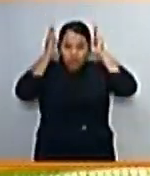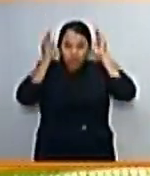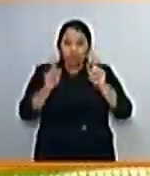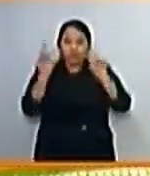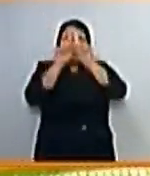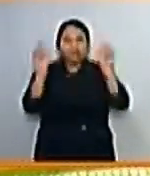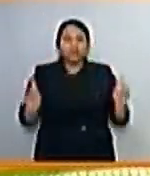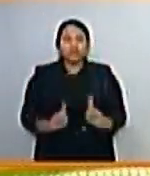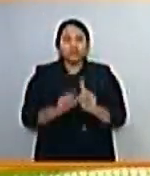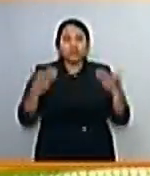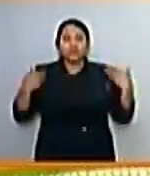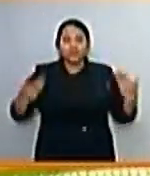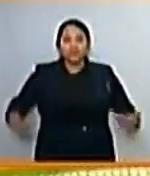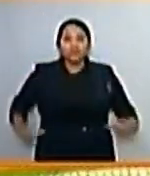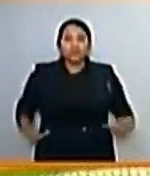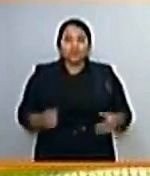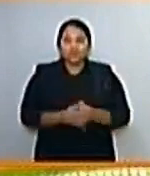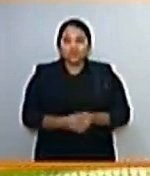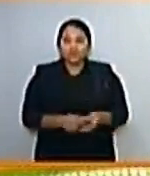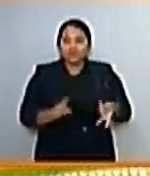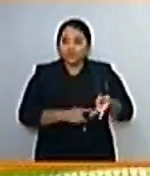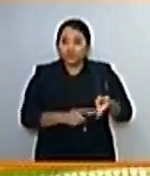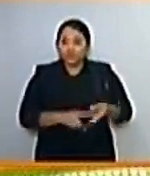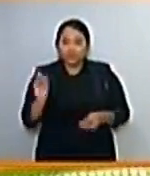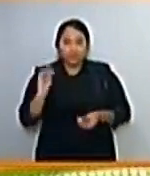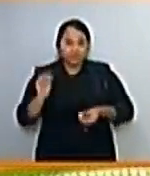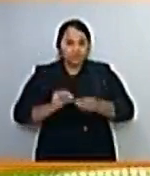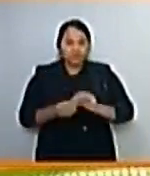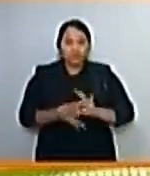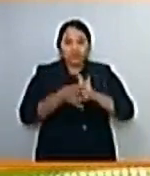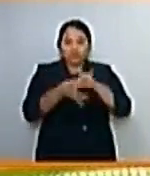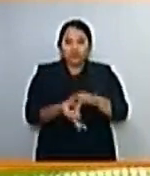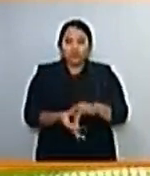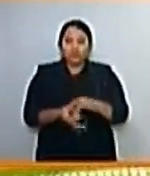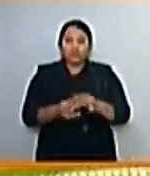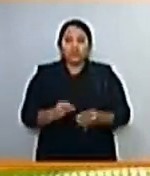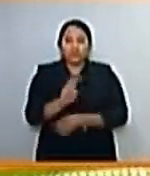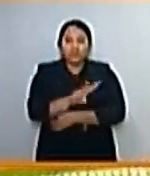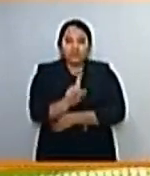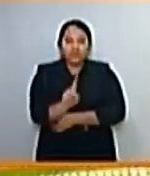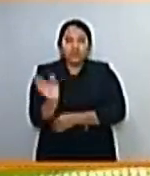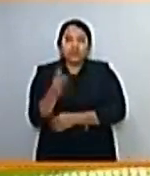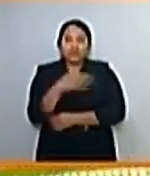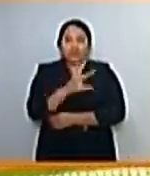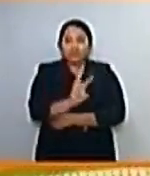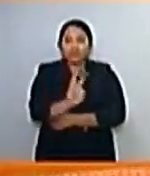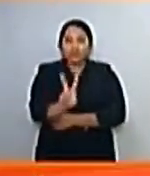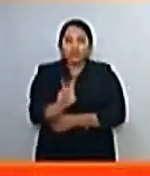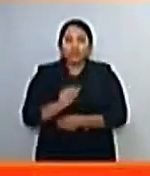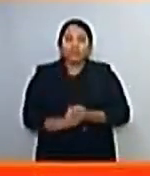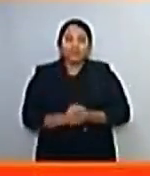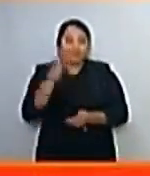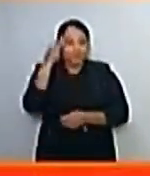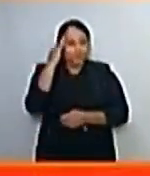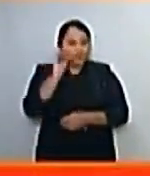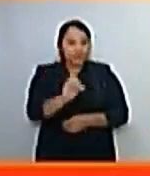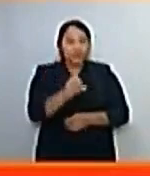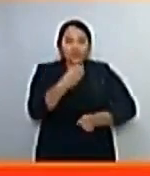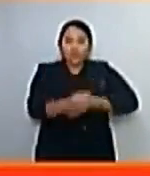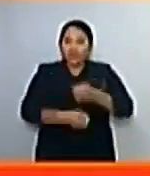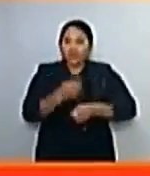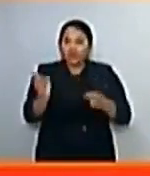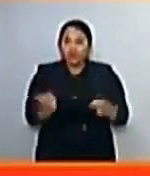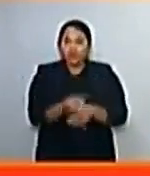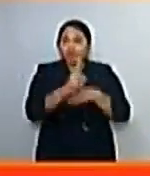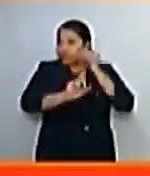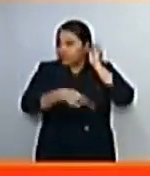del cuerpo lo podemos ubicar en el muslo derecho. Otros números que se relacionan son el 21 y el 62. Ahora conoceremos la estrella ganadora de Multi